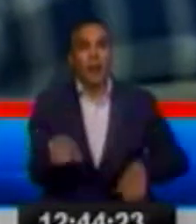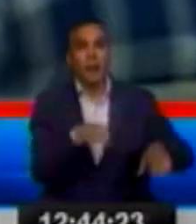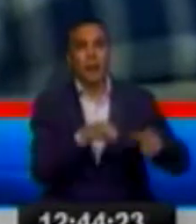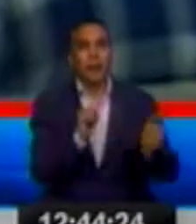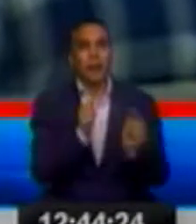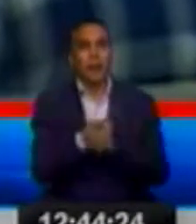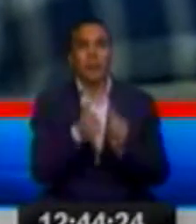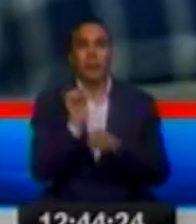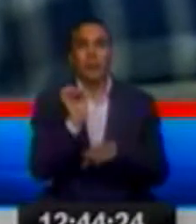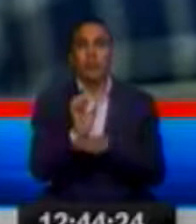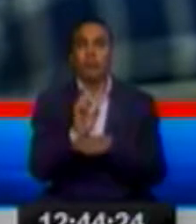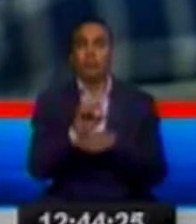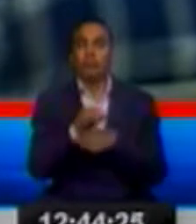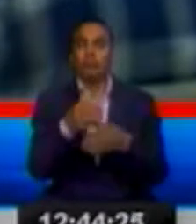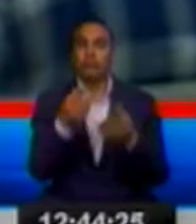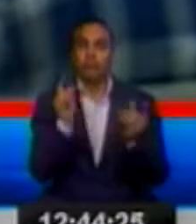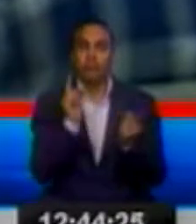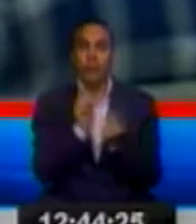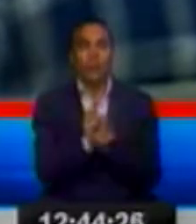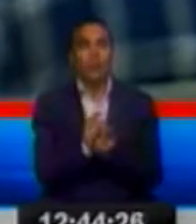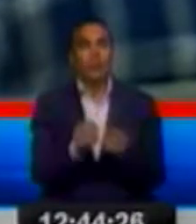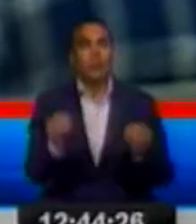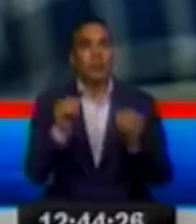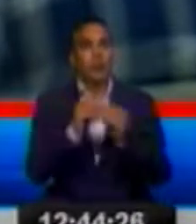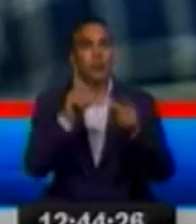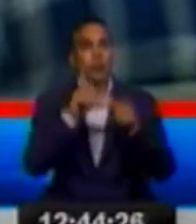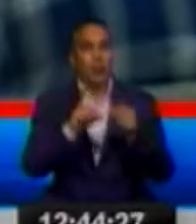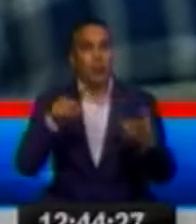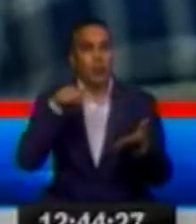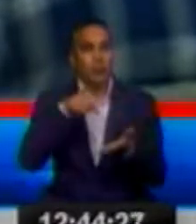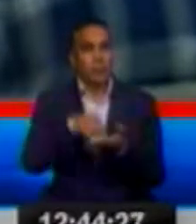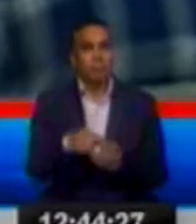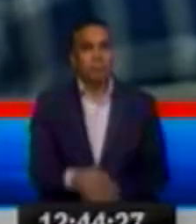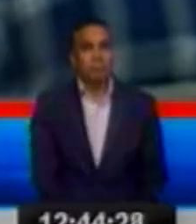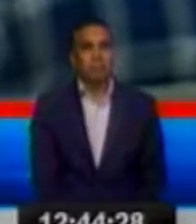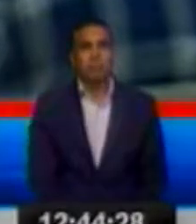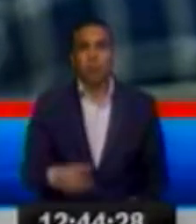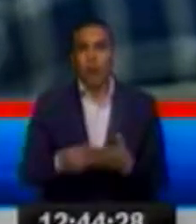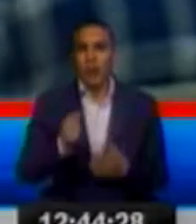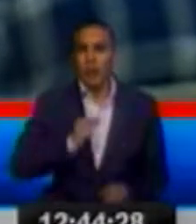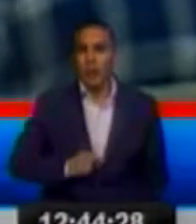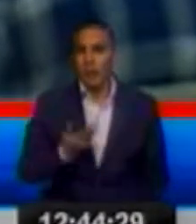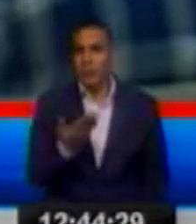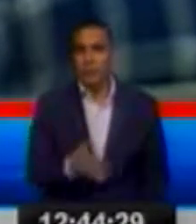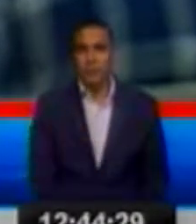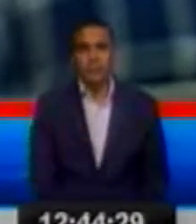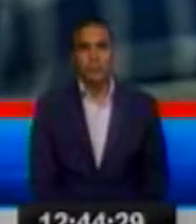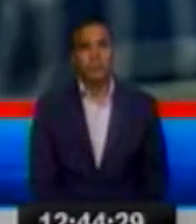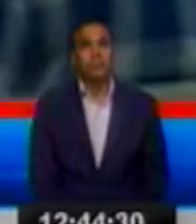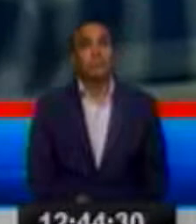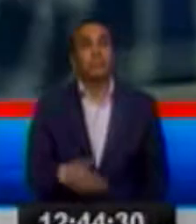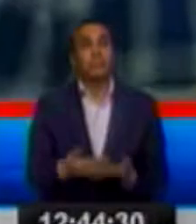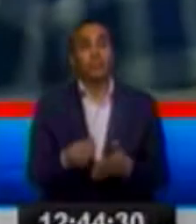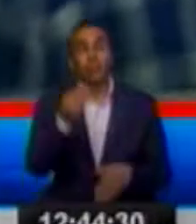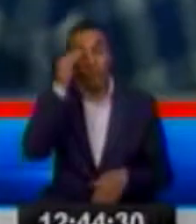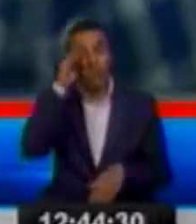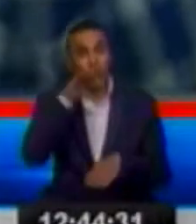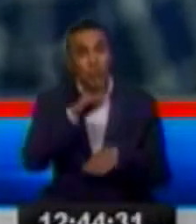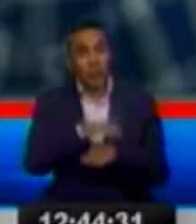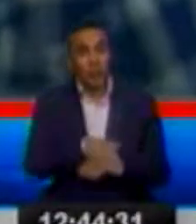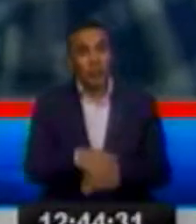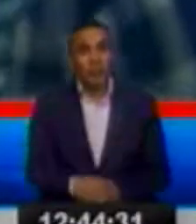deportistas ecuatorianos. José Luis Calderón está justamente ahí y nos va a ampliar los detalles. Adelante, muy buenas